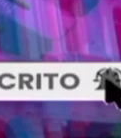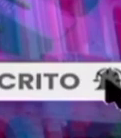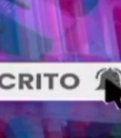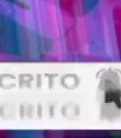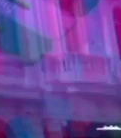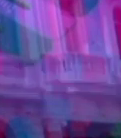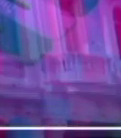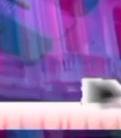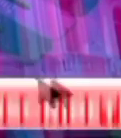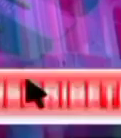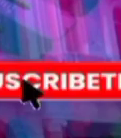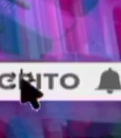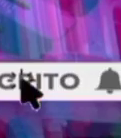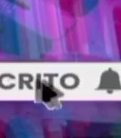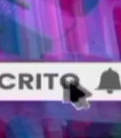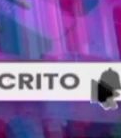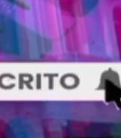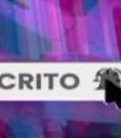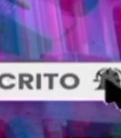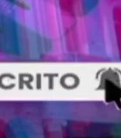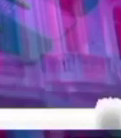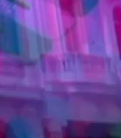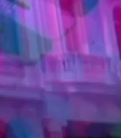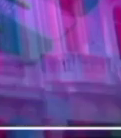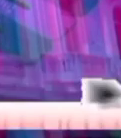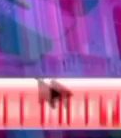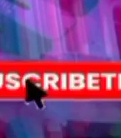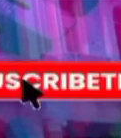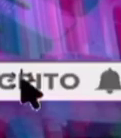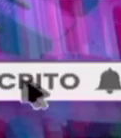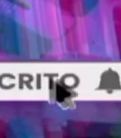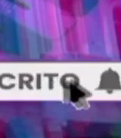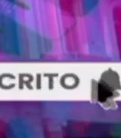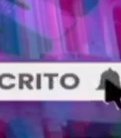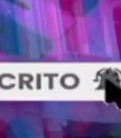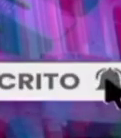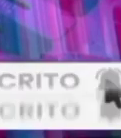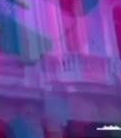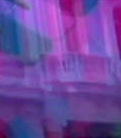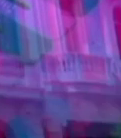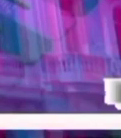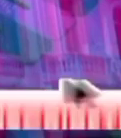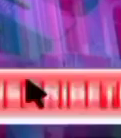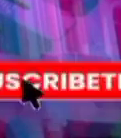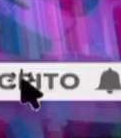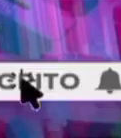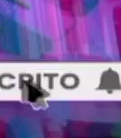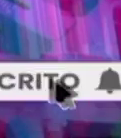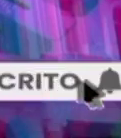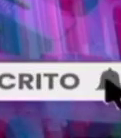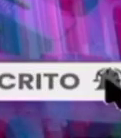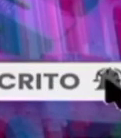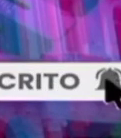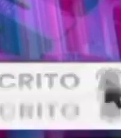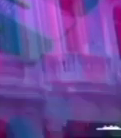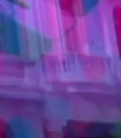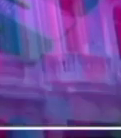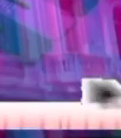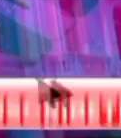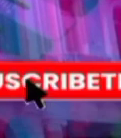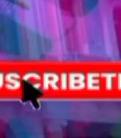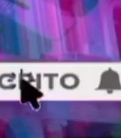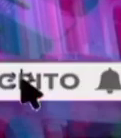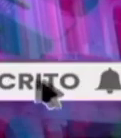amigos. Ah, y no olvides darle a la campanita. Así la plataforma te notificará cuando subamos un